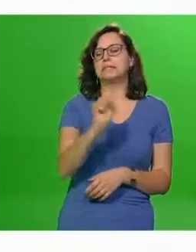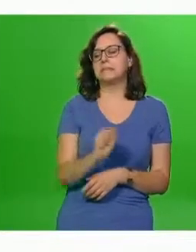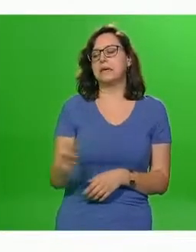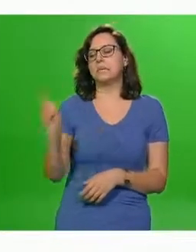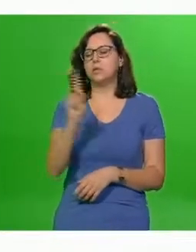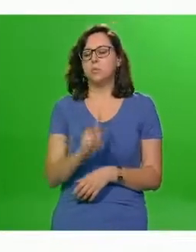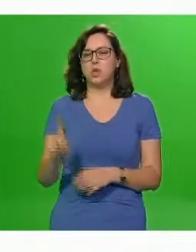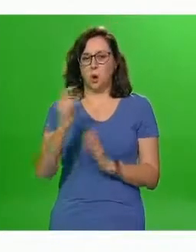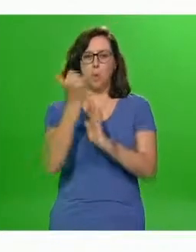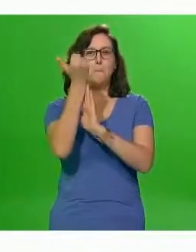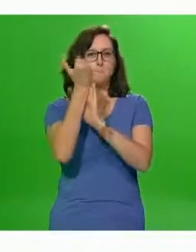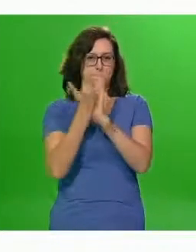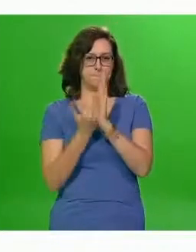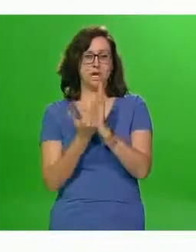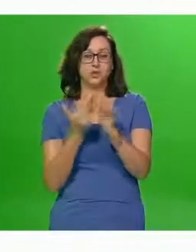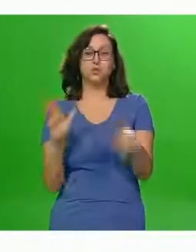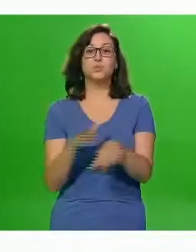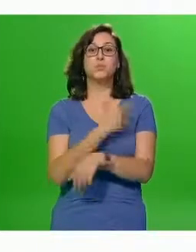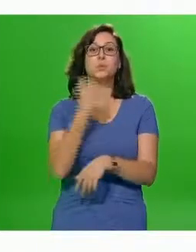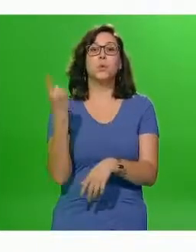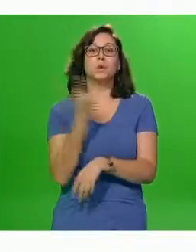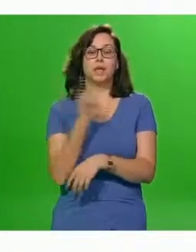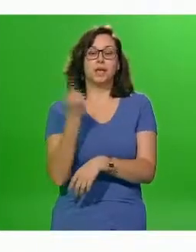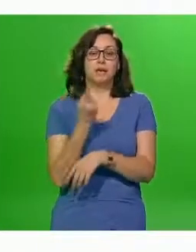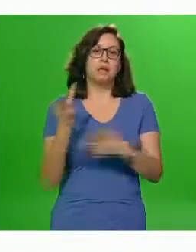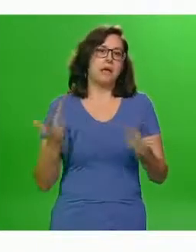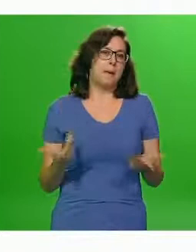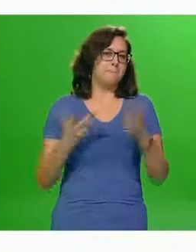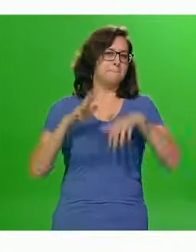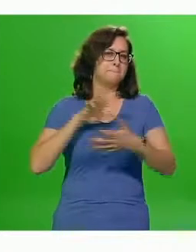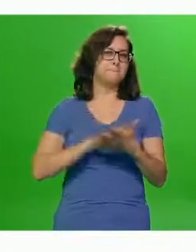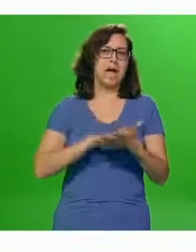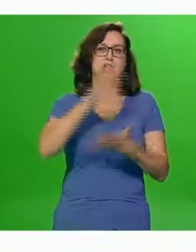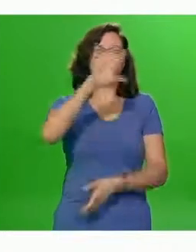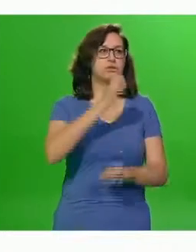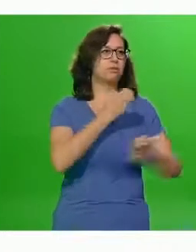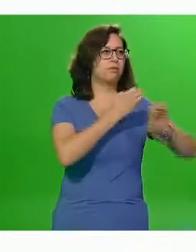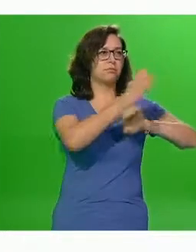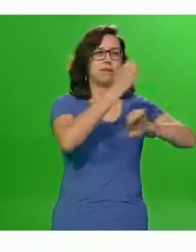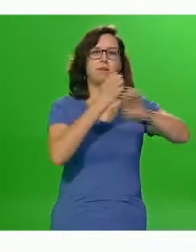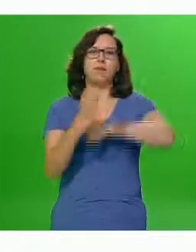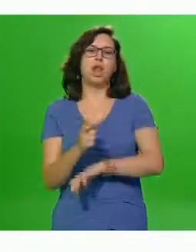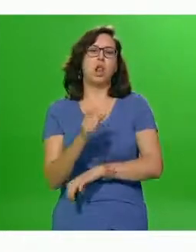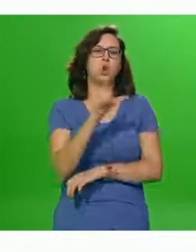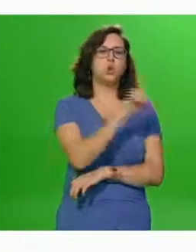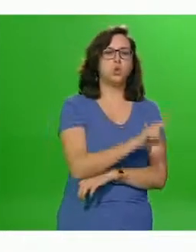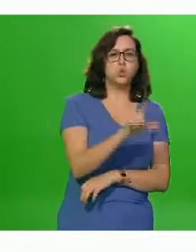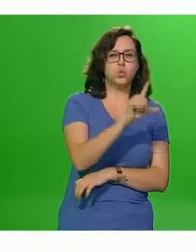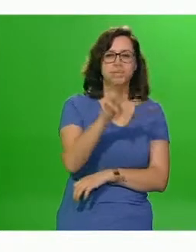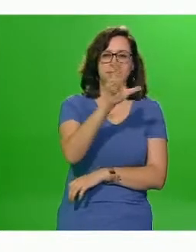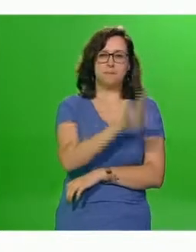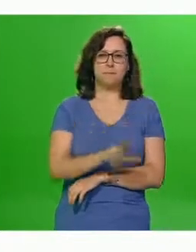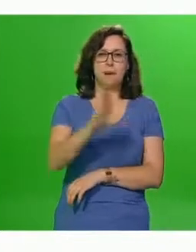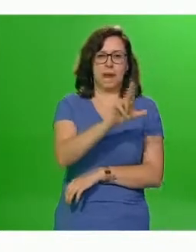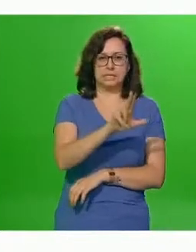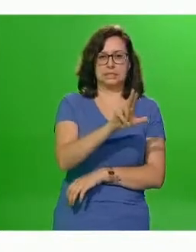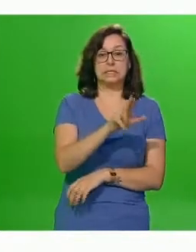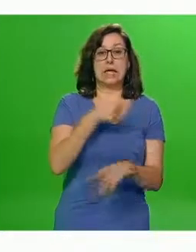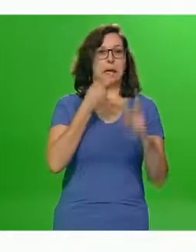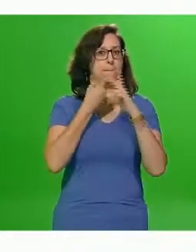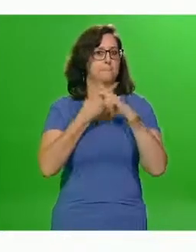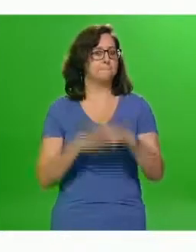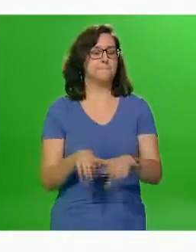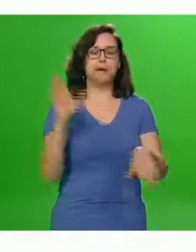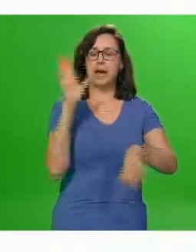las entidades federativas han activado los puestos de vacunación entre lunes y martes. La mayor actividad